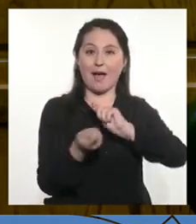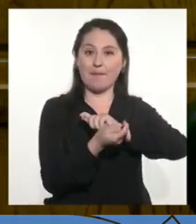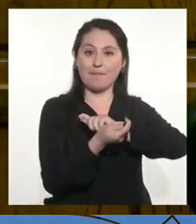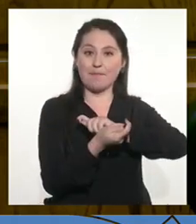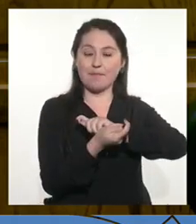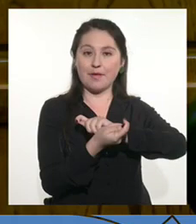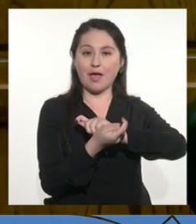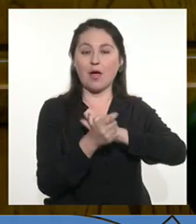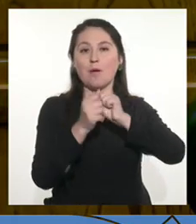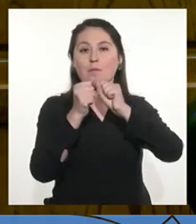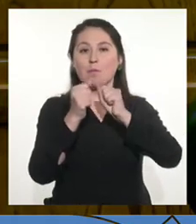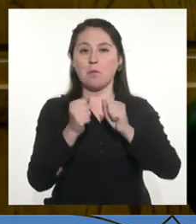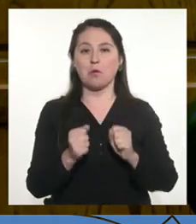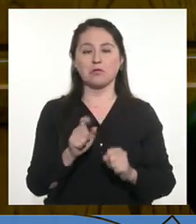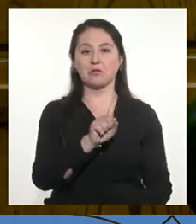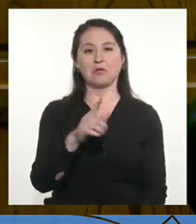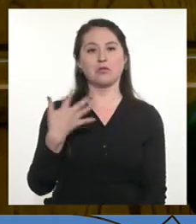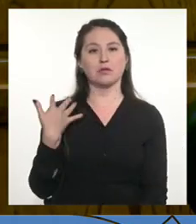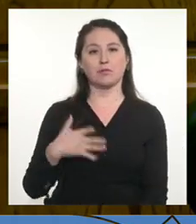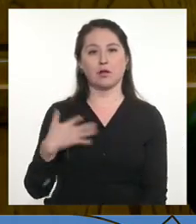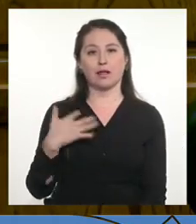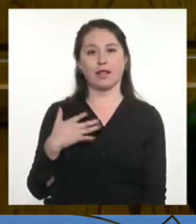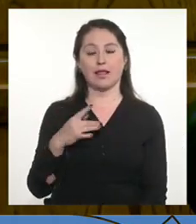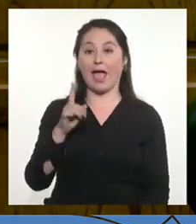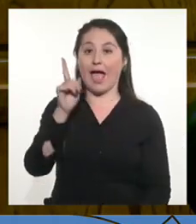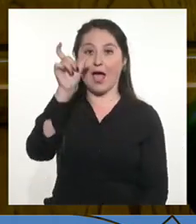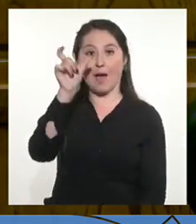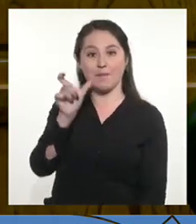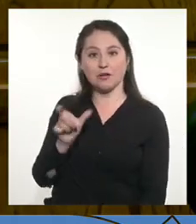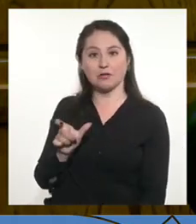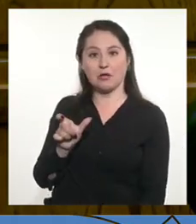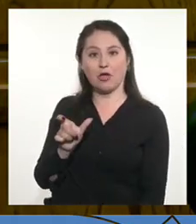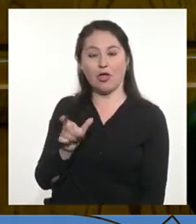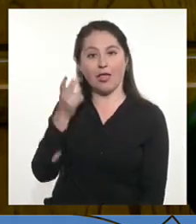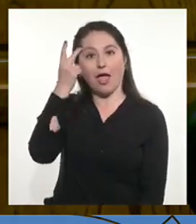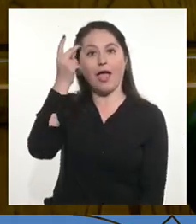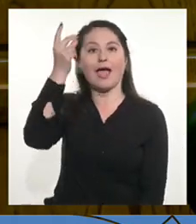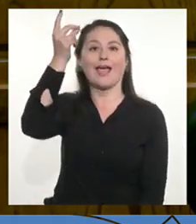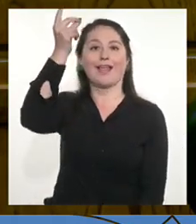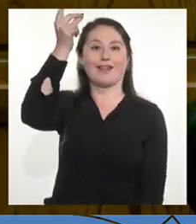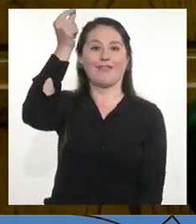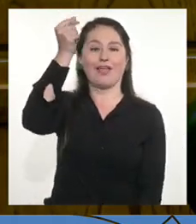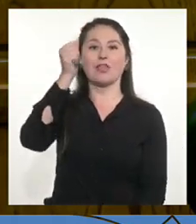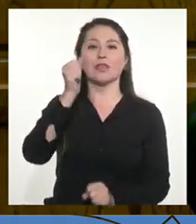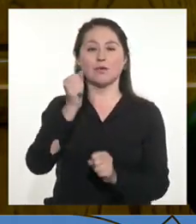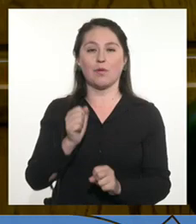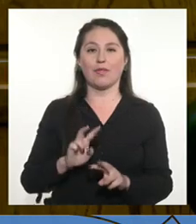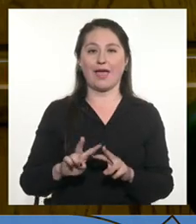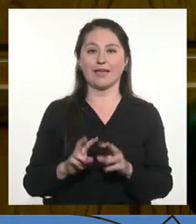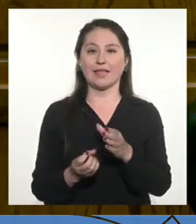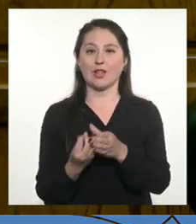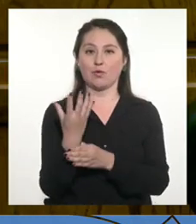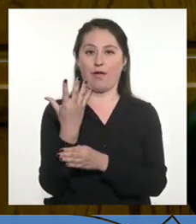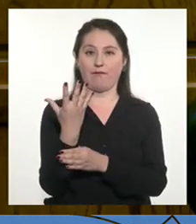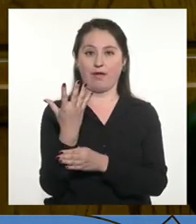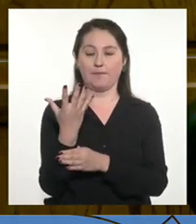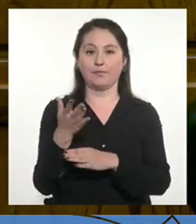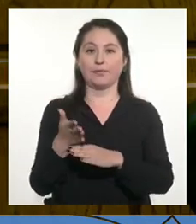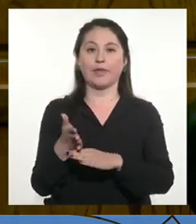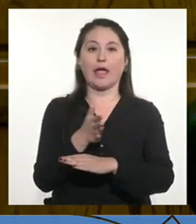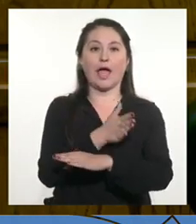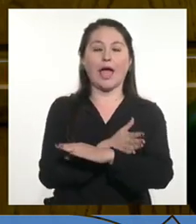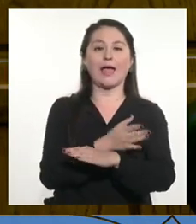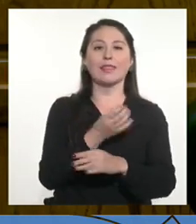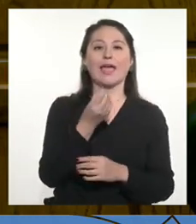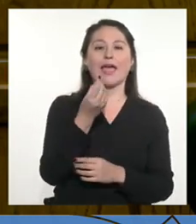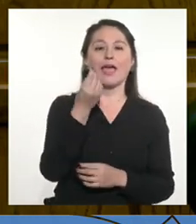irrelevante hasta que alguien se le puede ocurrir a hacerlo vigente algo que fue diseñado para otra fórmula yo fui